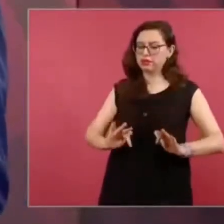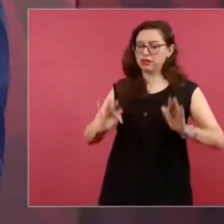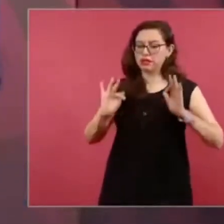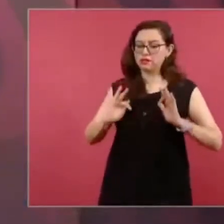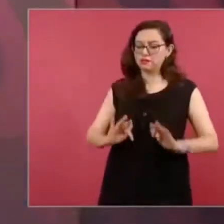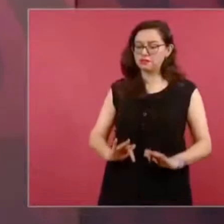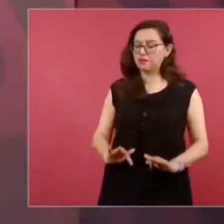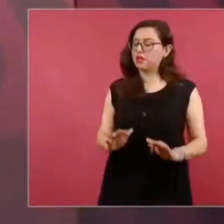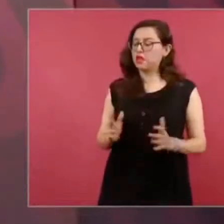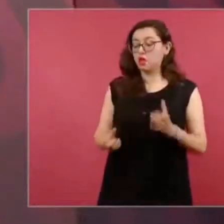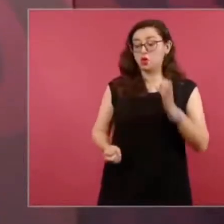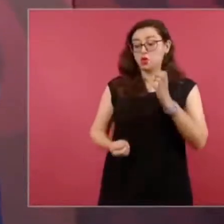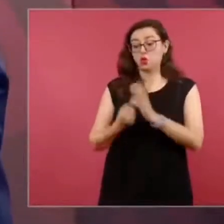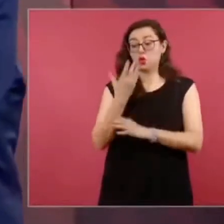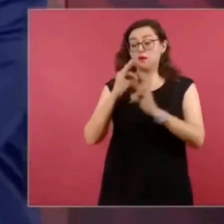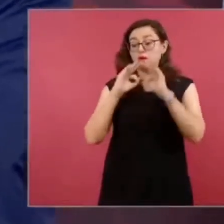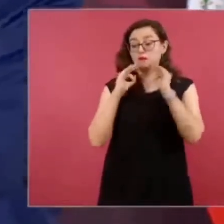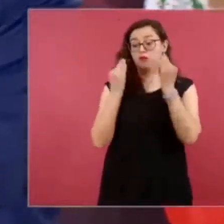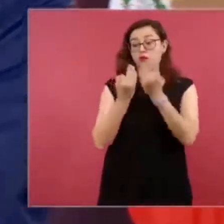Y además